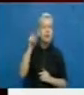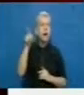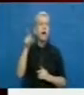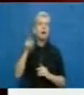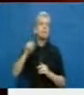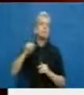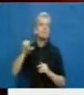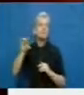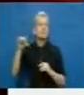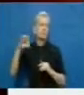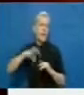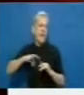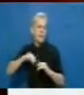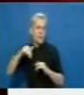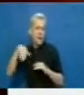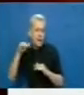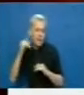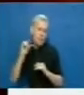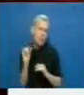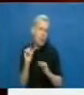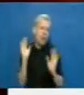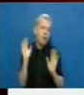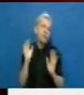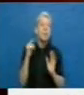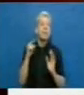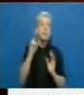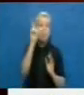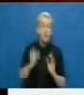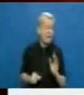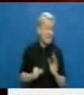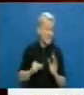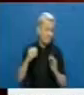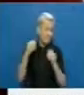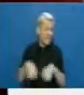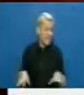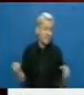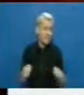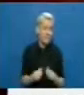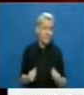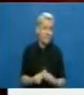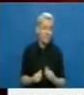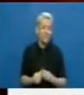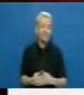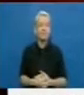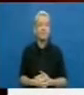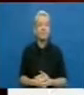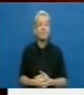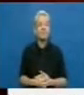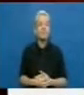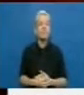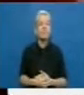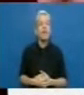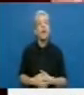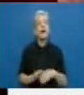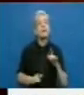que no justifica lo que el país perdió o lo que perdieron, que perdió el país, digamos, como un todo. Uno puede ganar